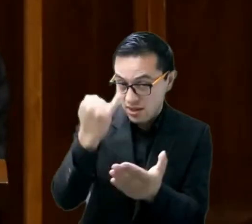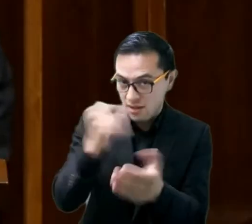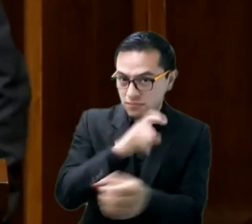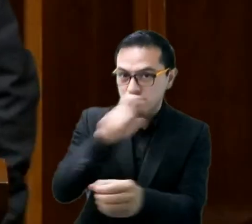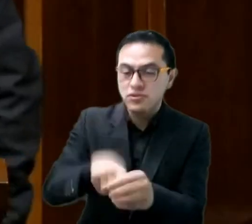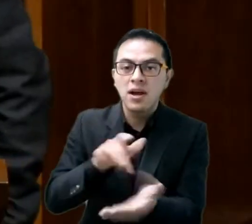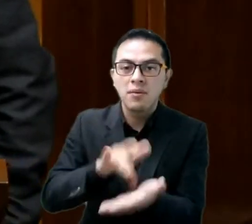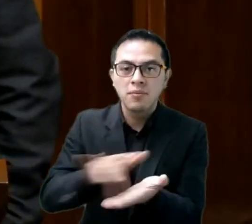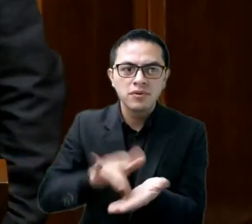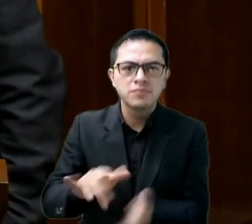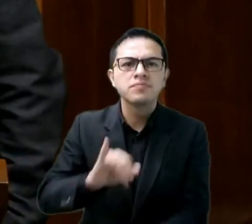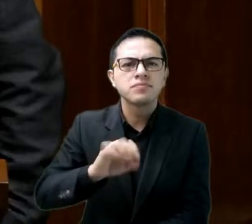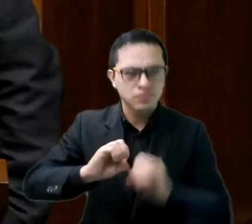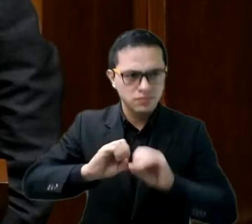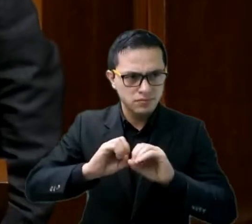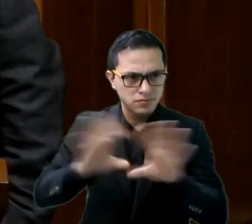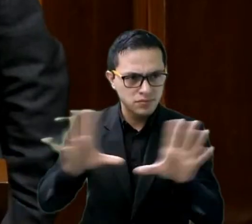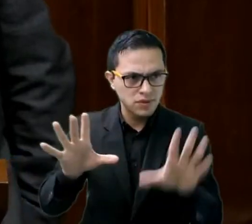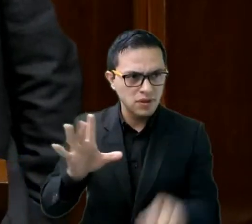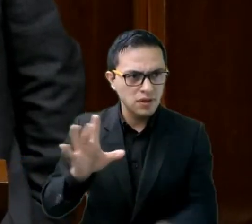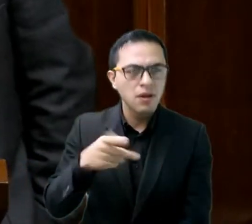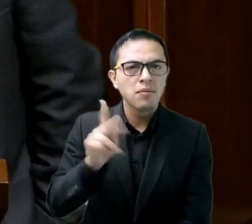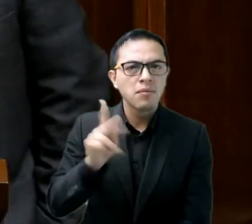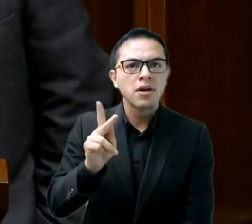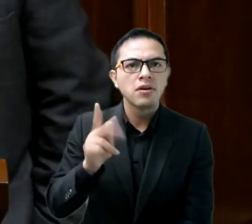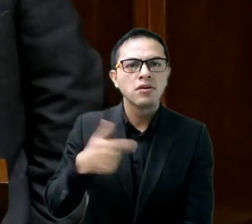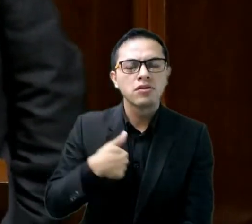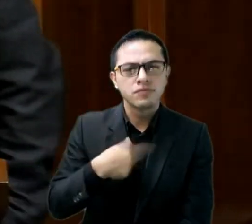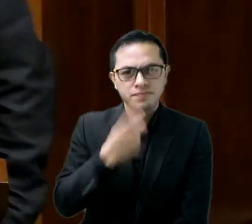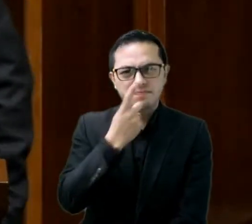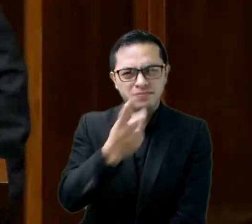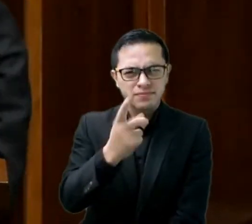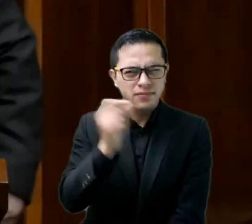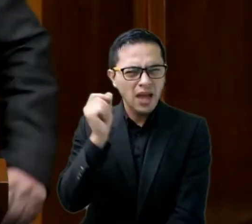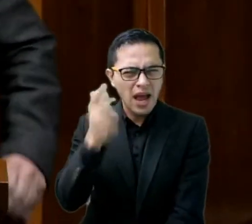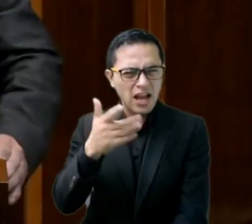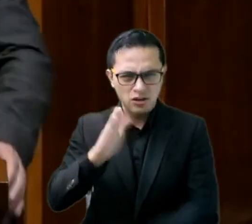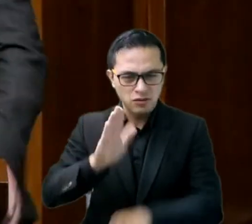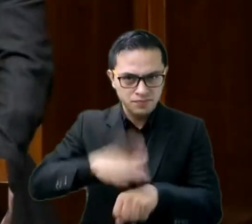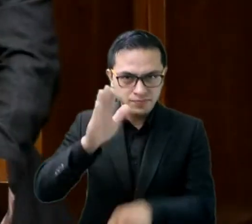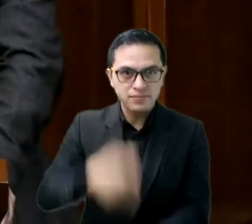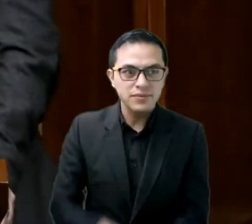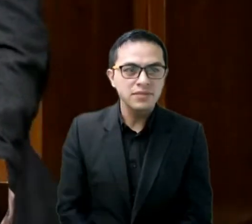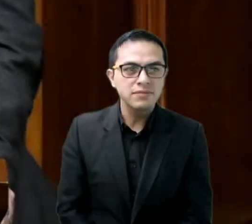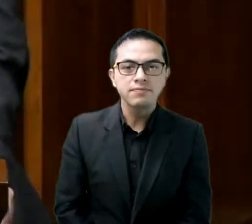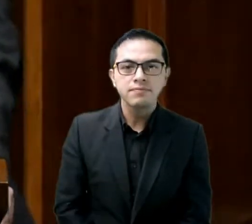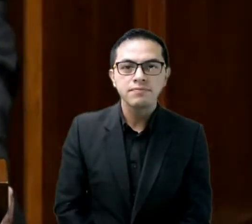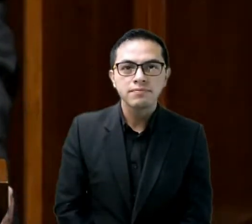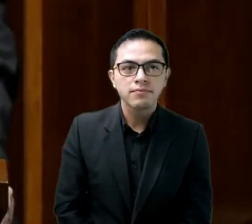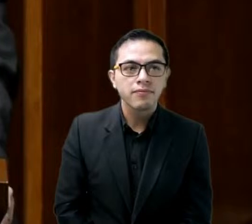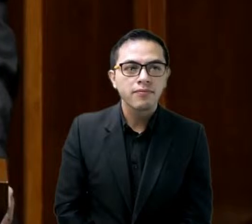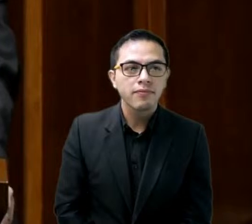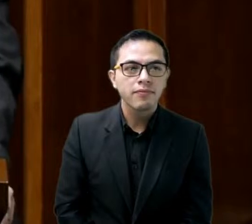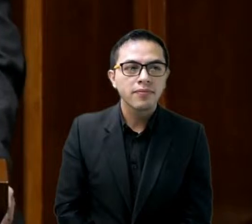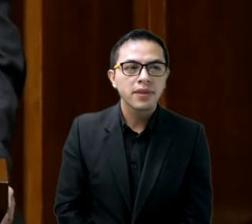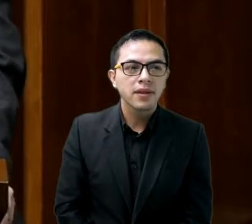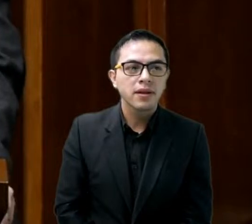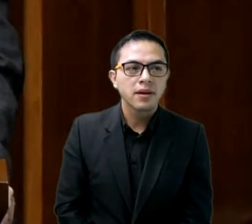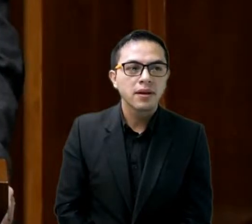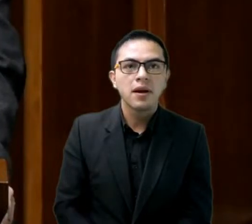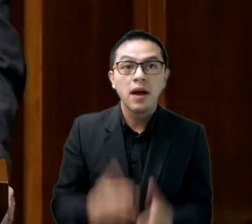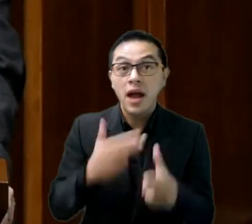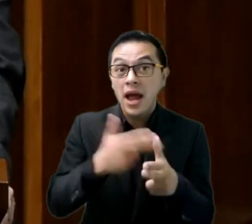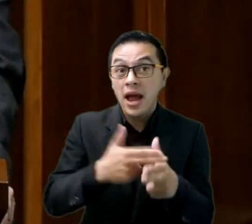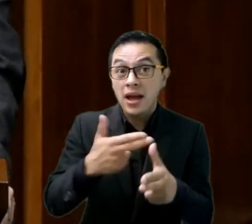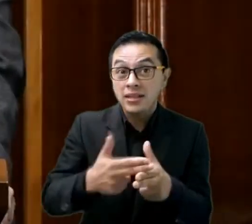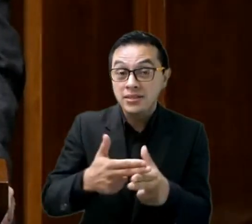Por supuesto que sí, pero te voy a comentar algo más. Hasta los 5 años se forma la masa encefálica del